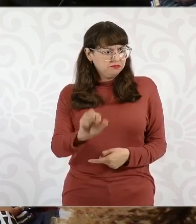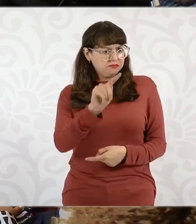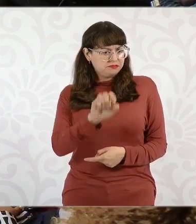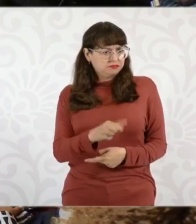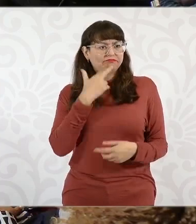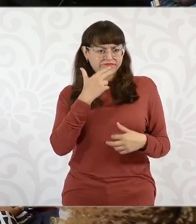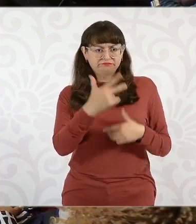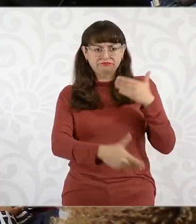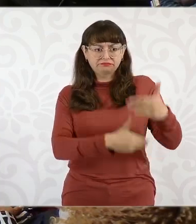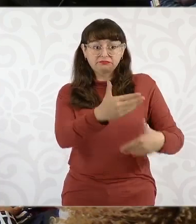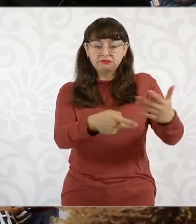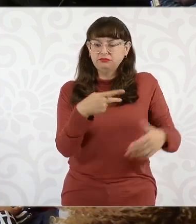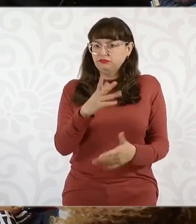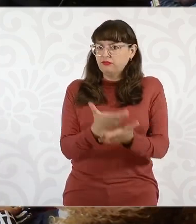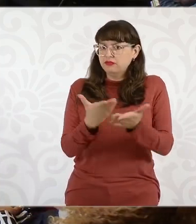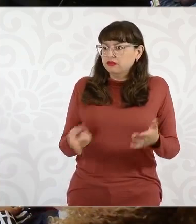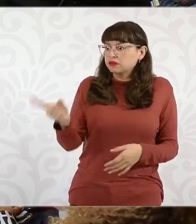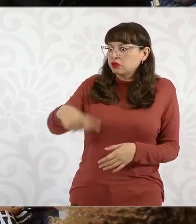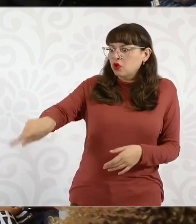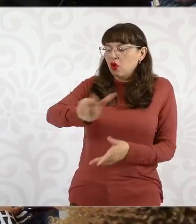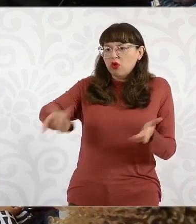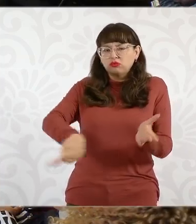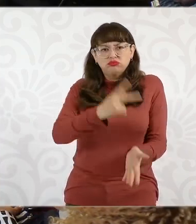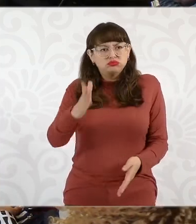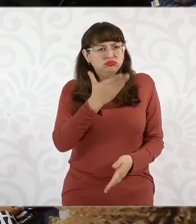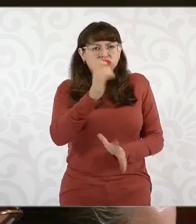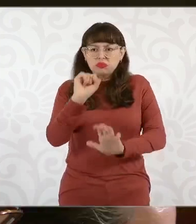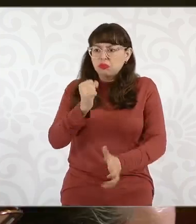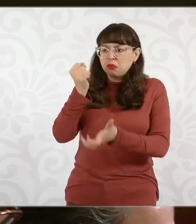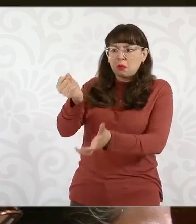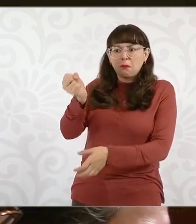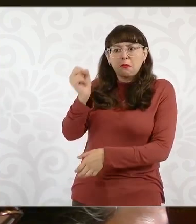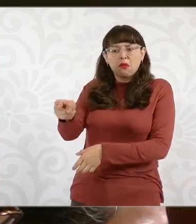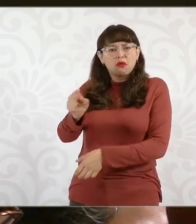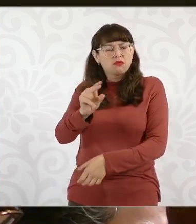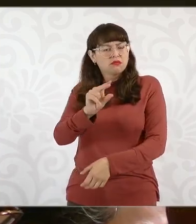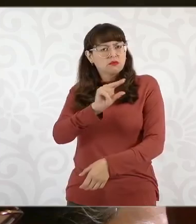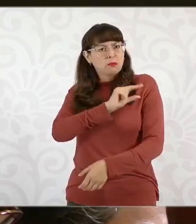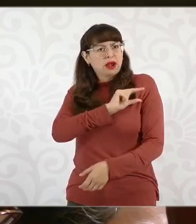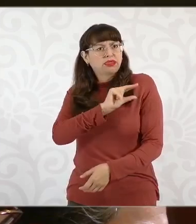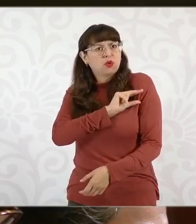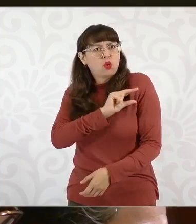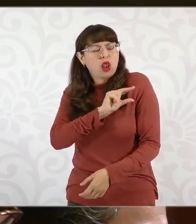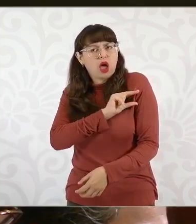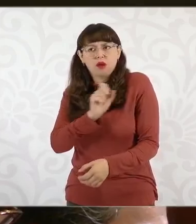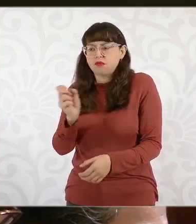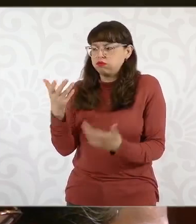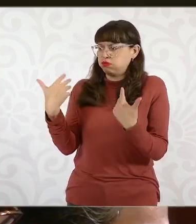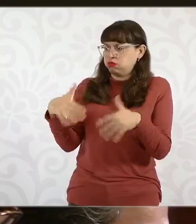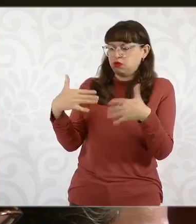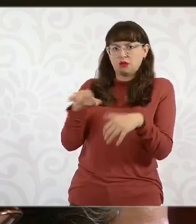de pesos para pagar, pues con dinero del pueblo, este privilegio. Preguntarle sobre este asunto,